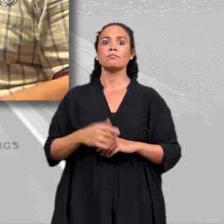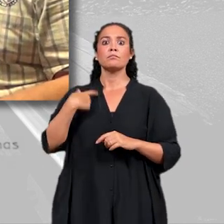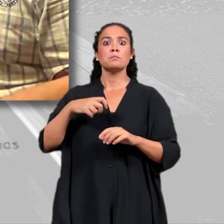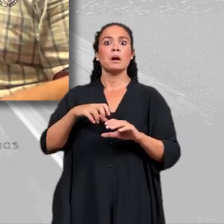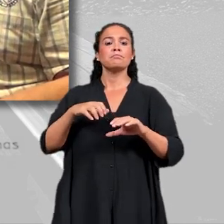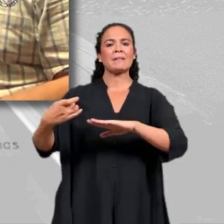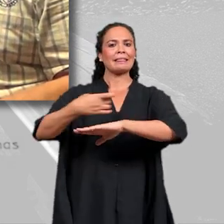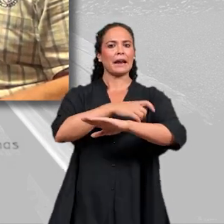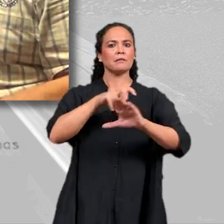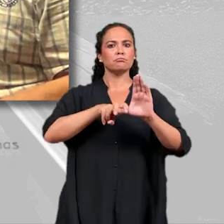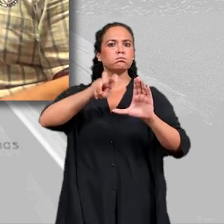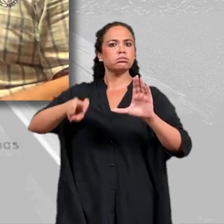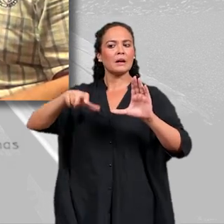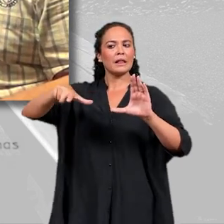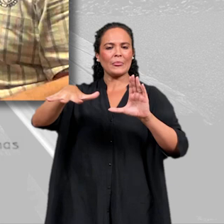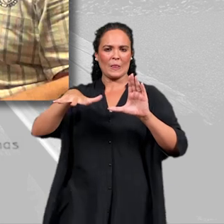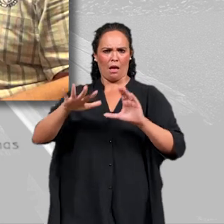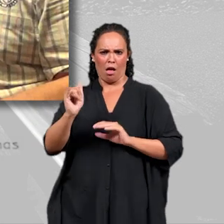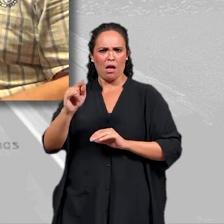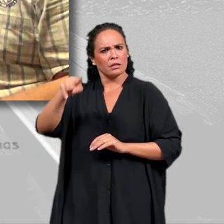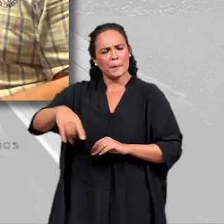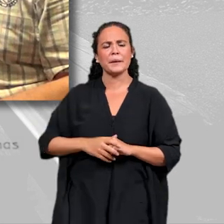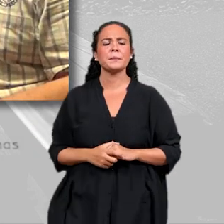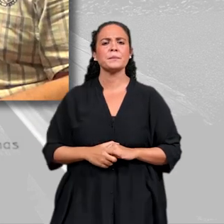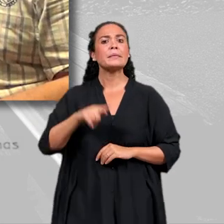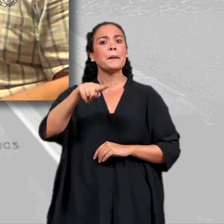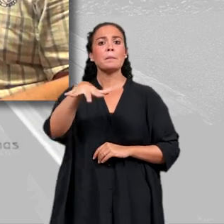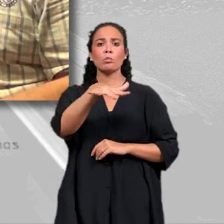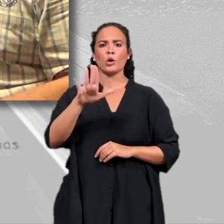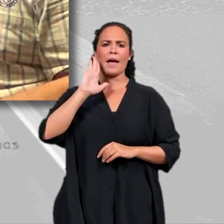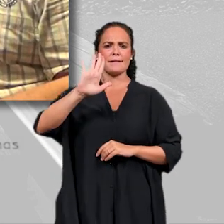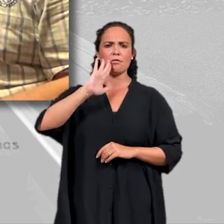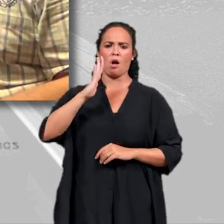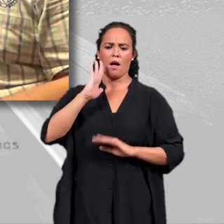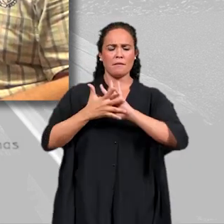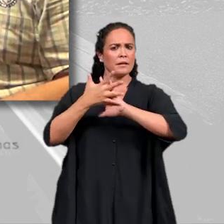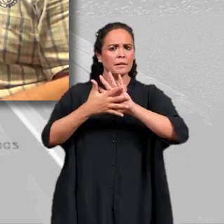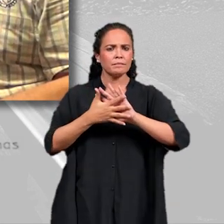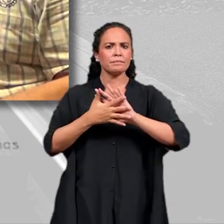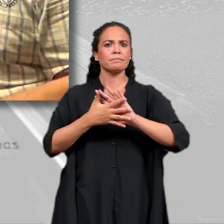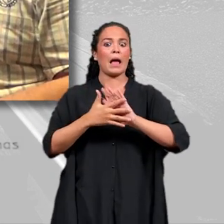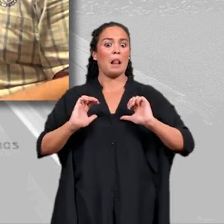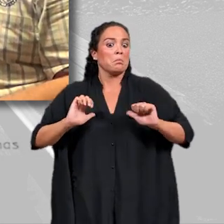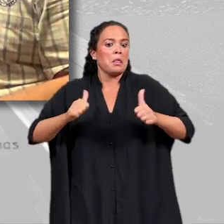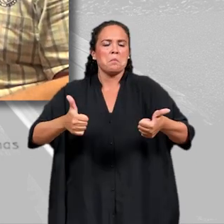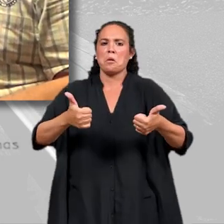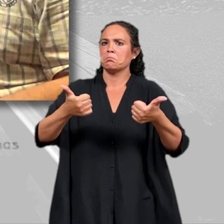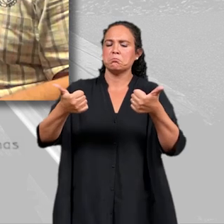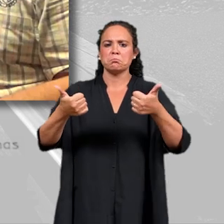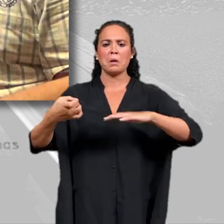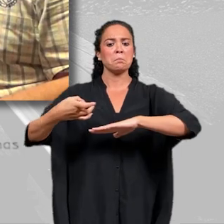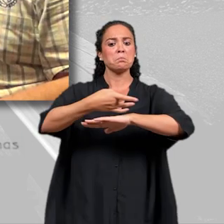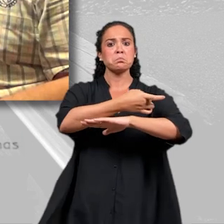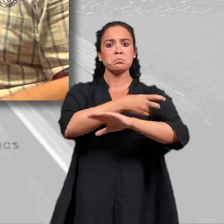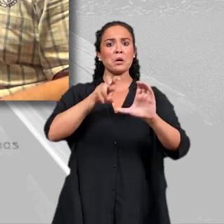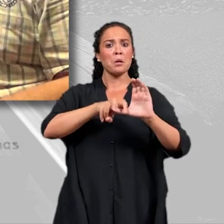apartadero. En Erandio, inicialmente, como he dicho antes, digamos que incluso no se previó el construir